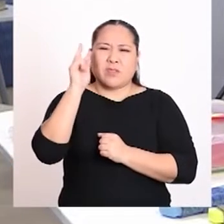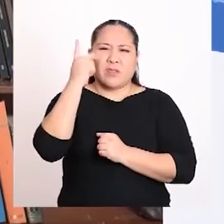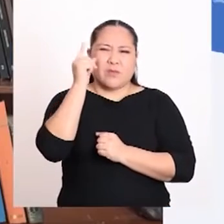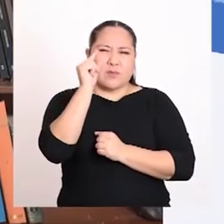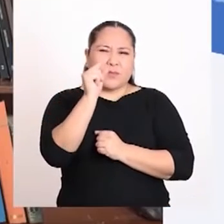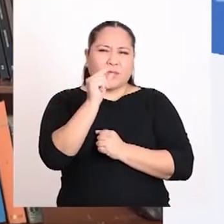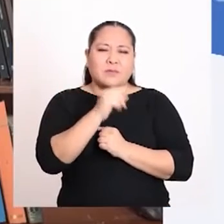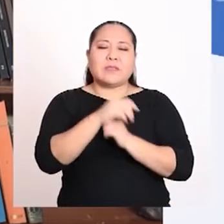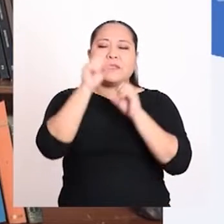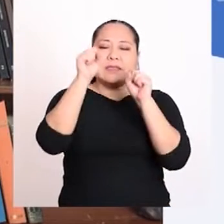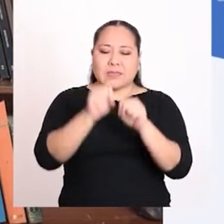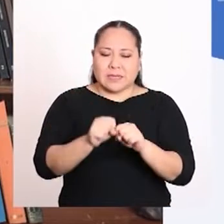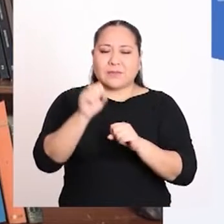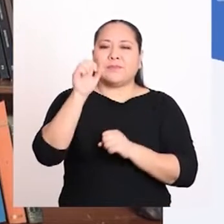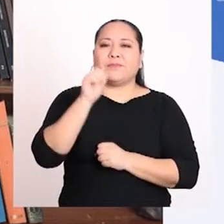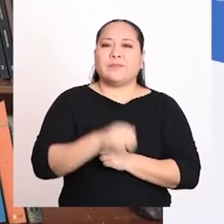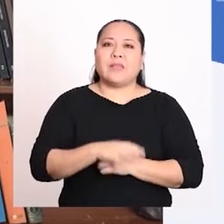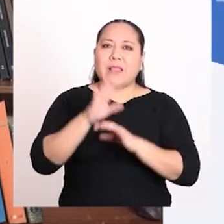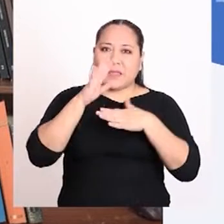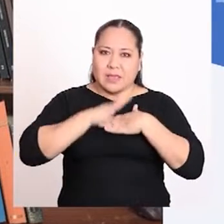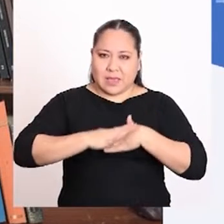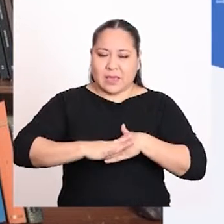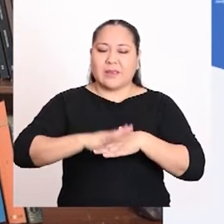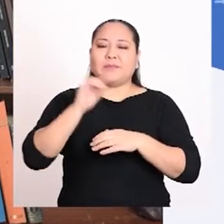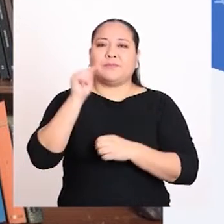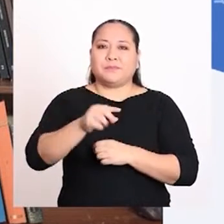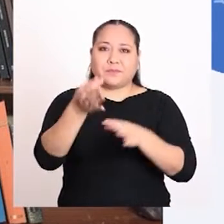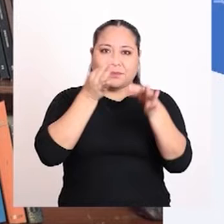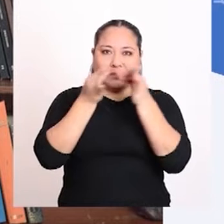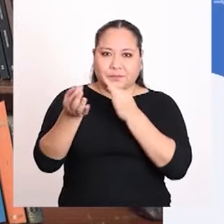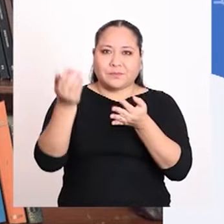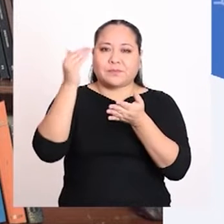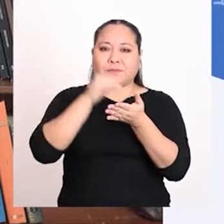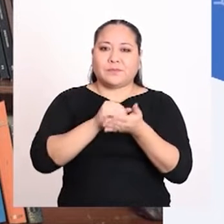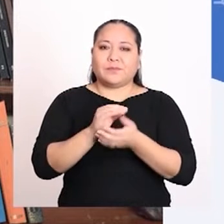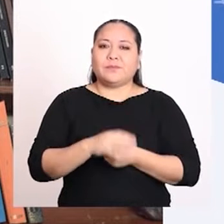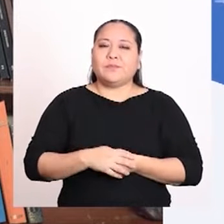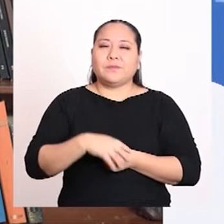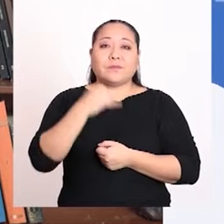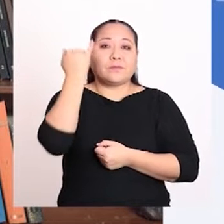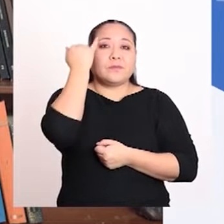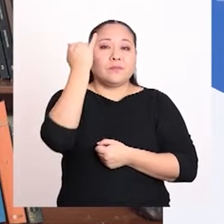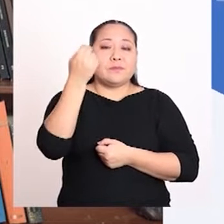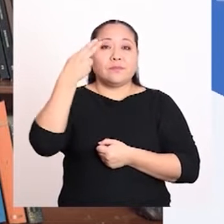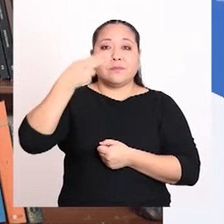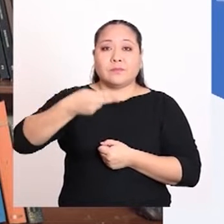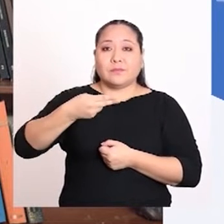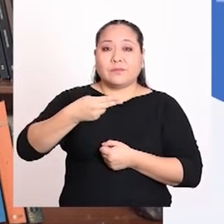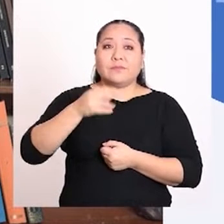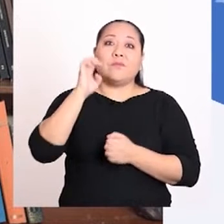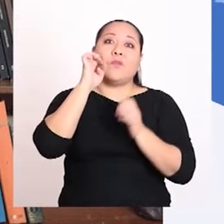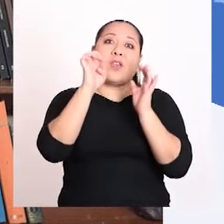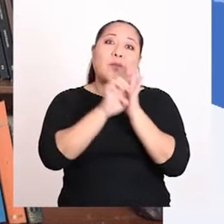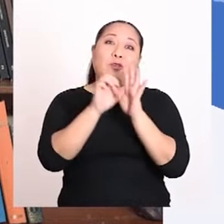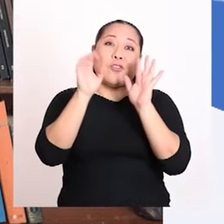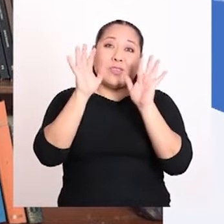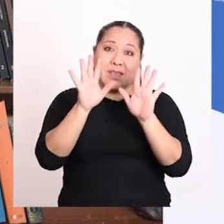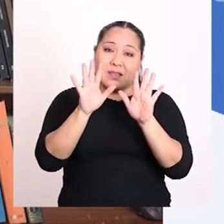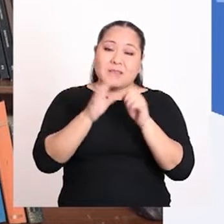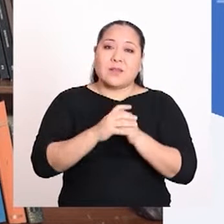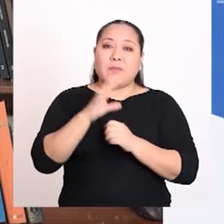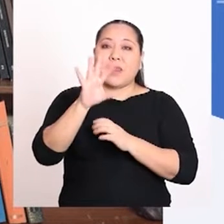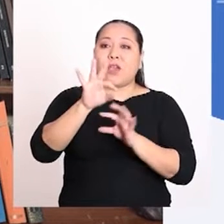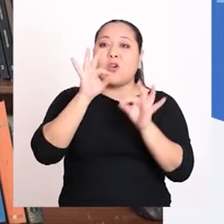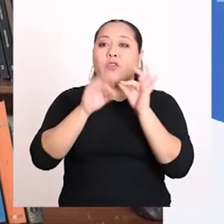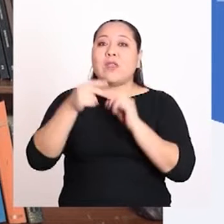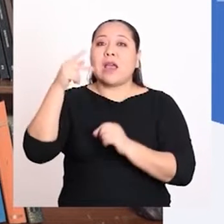poco. Claro, Yamile, no hay problema. Te lo explico. Suponiendo que h nos resulte 10, para hallar